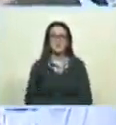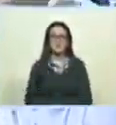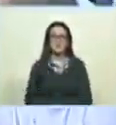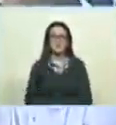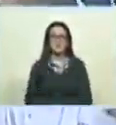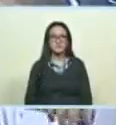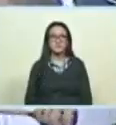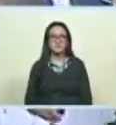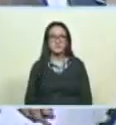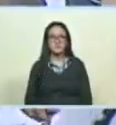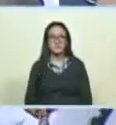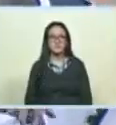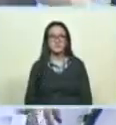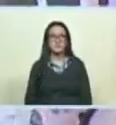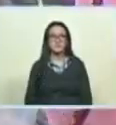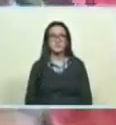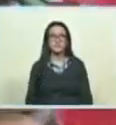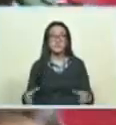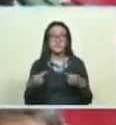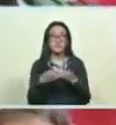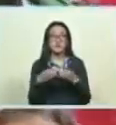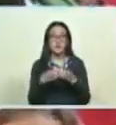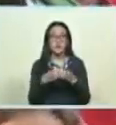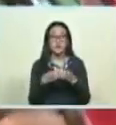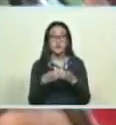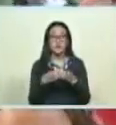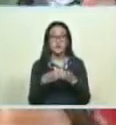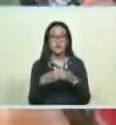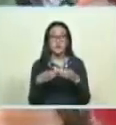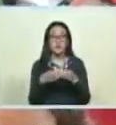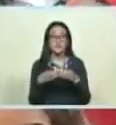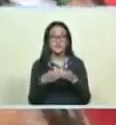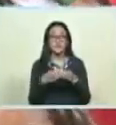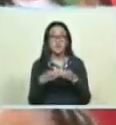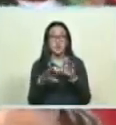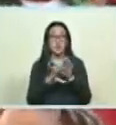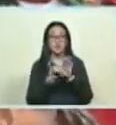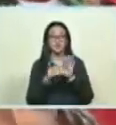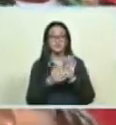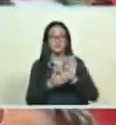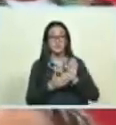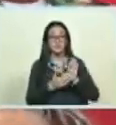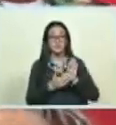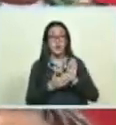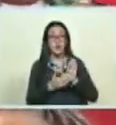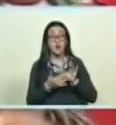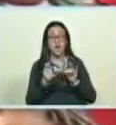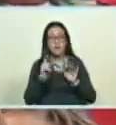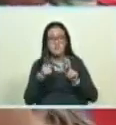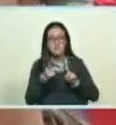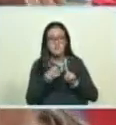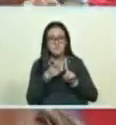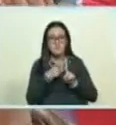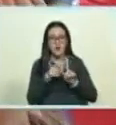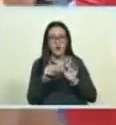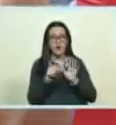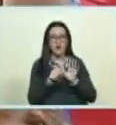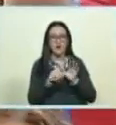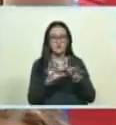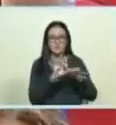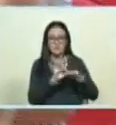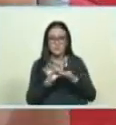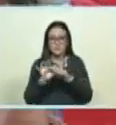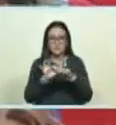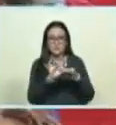allí, en conjunto con la Comisión Constitucional, presidente, construimos un primer articulado, es